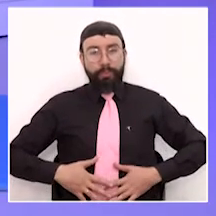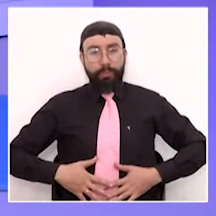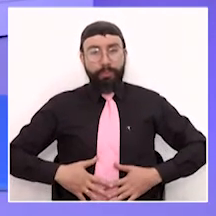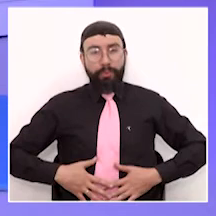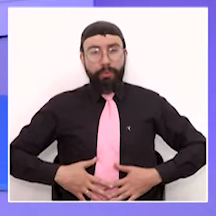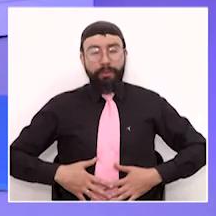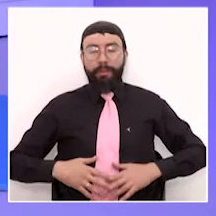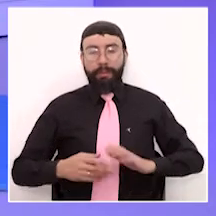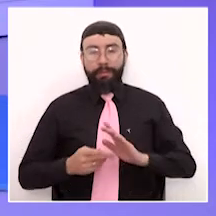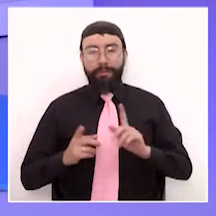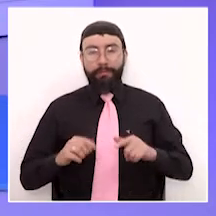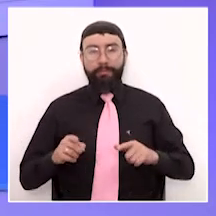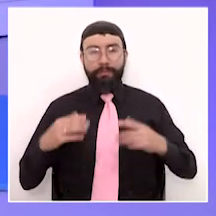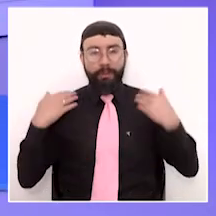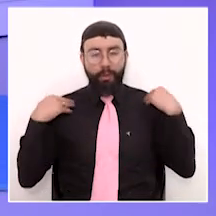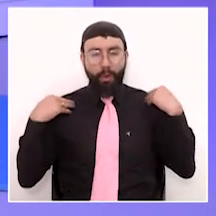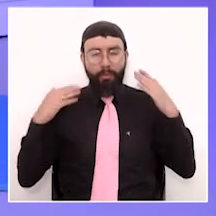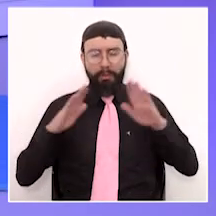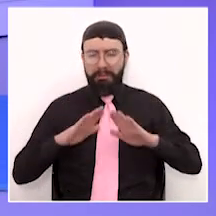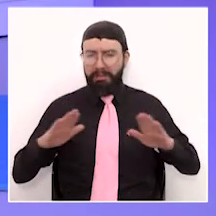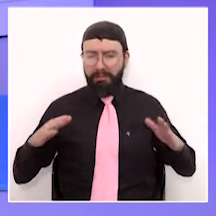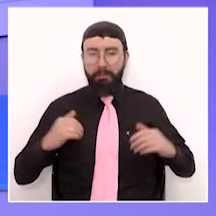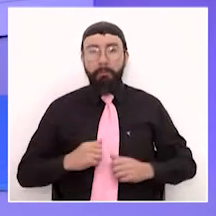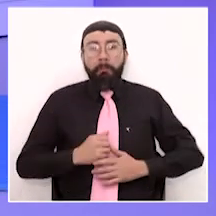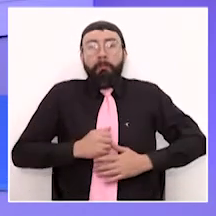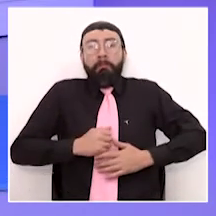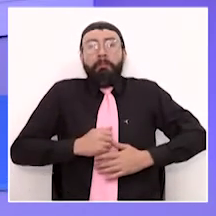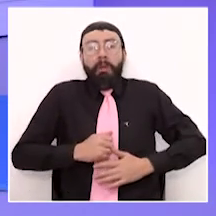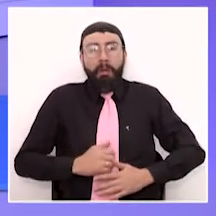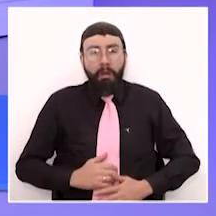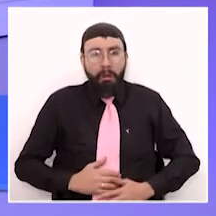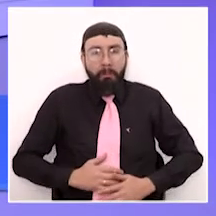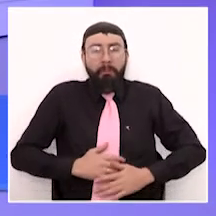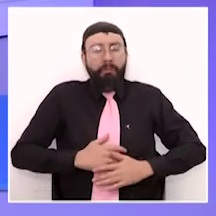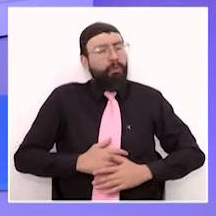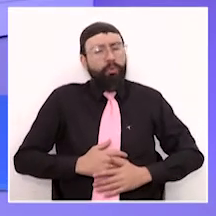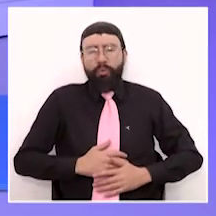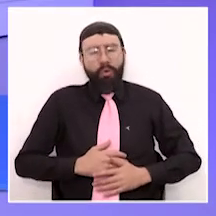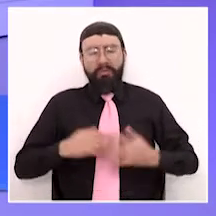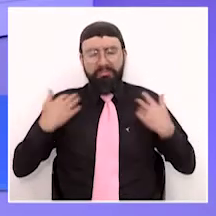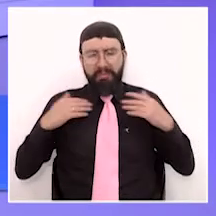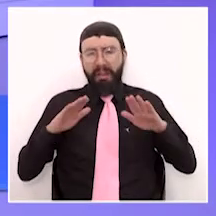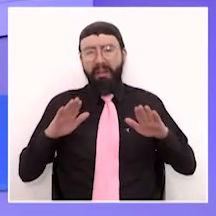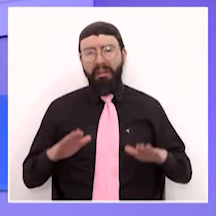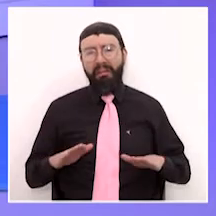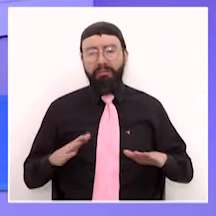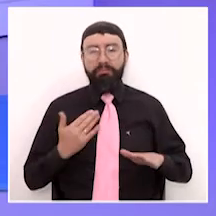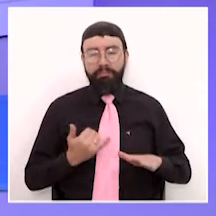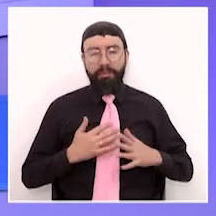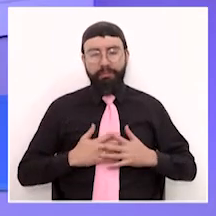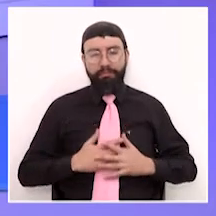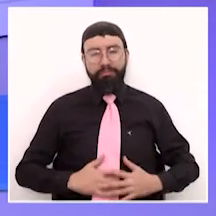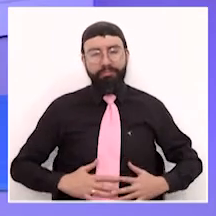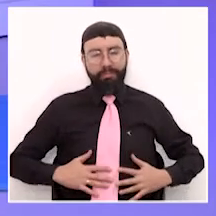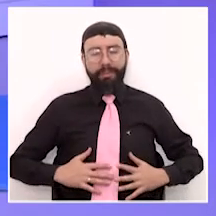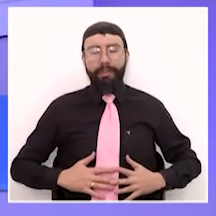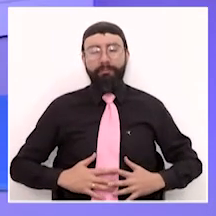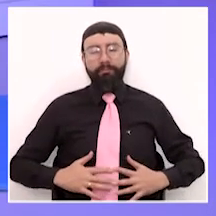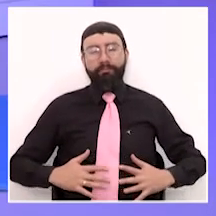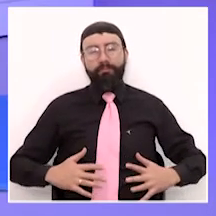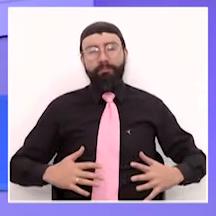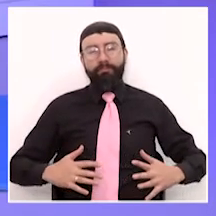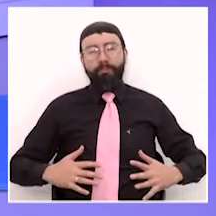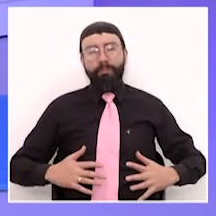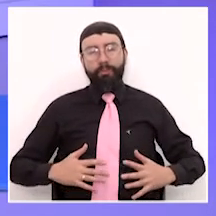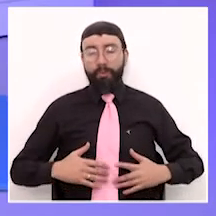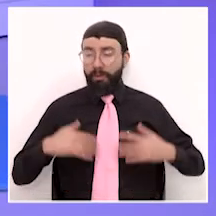los hombros están quietos, no estamos respirando con ellos. Por el contrario, están cada vez más tranquilos